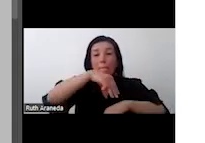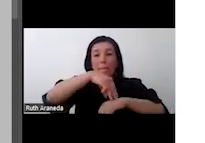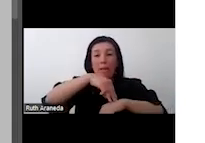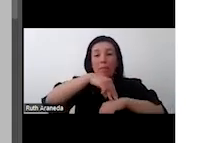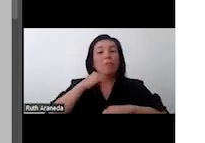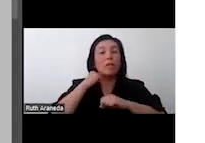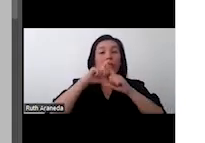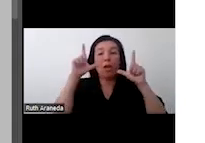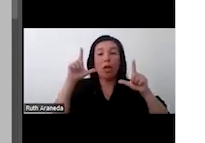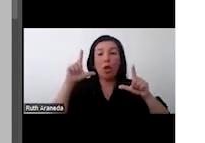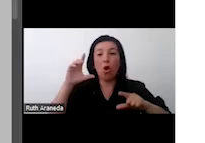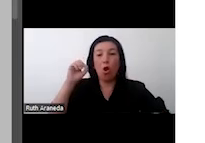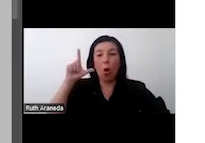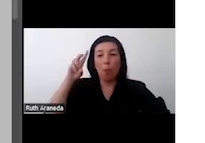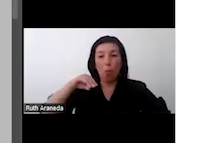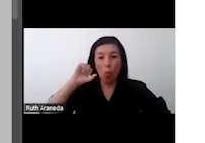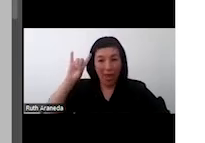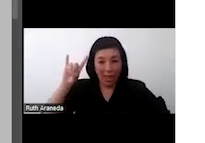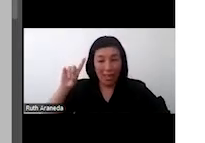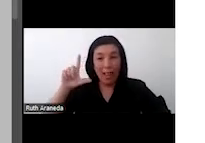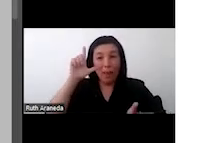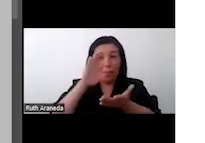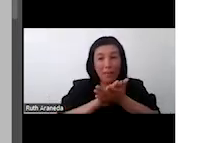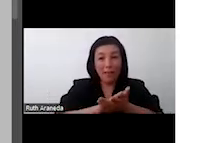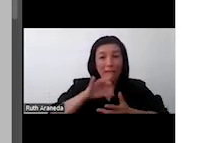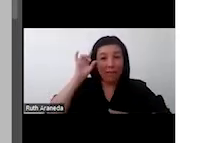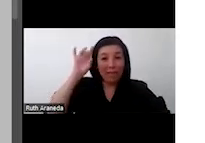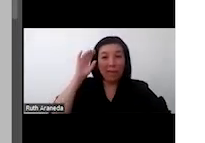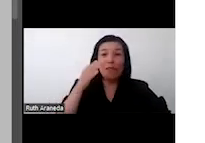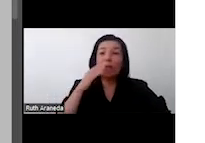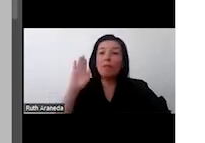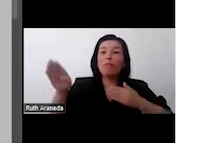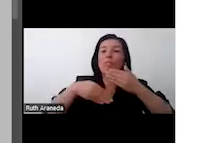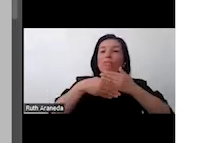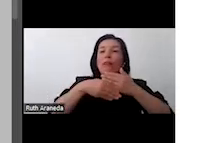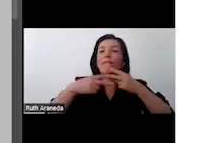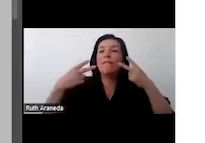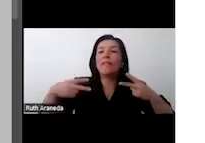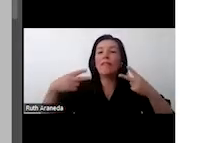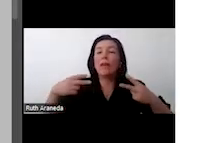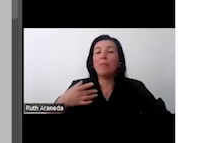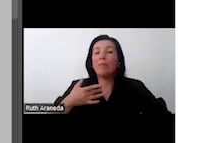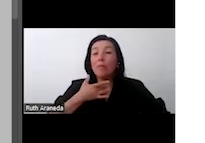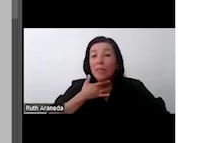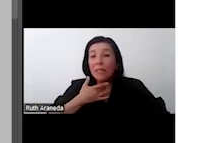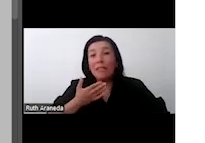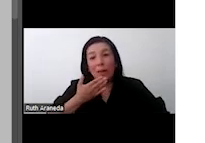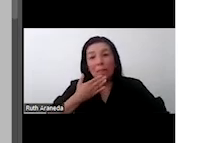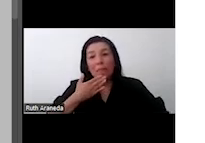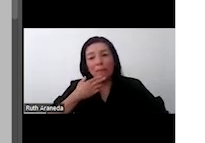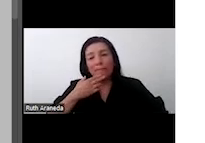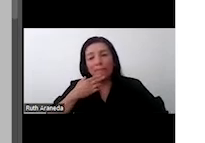Quilpué, Olmué, Limache y Villa Alemana, y también agregamos la ciudad de Viña del Mar, porque también el Marga Marga pasaba por